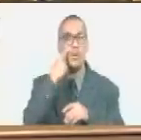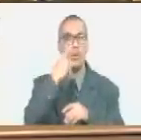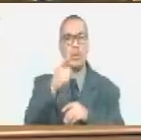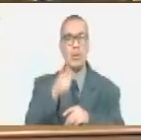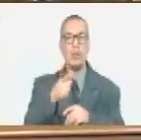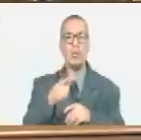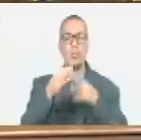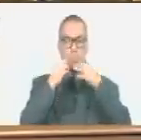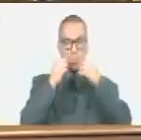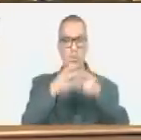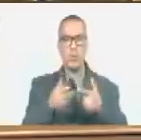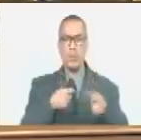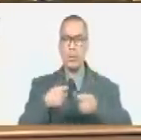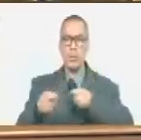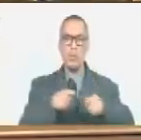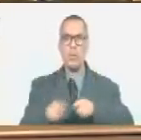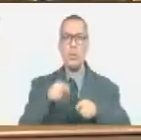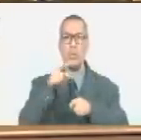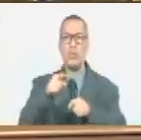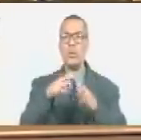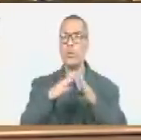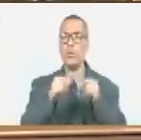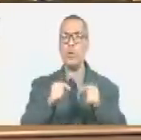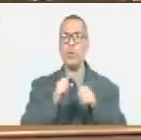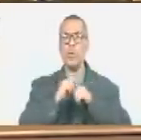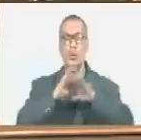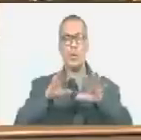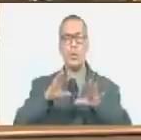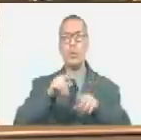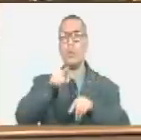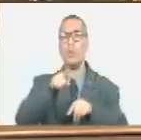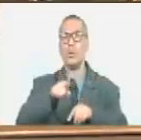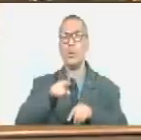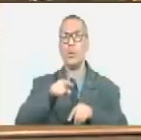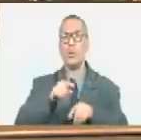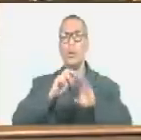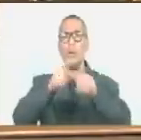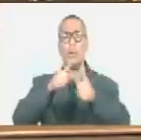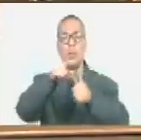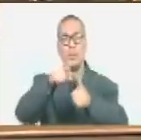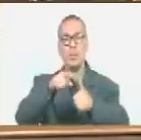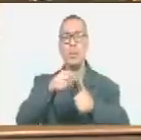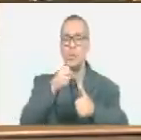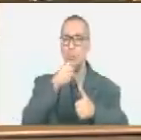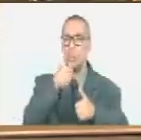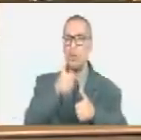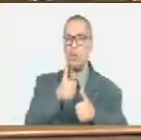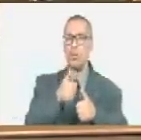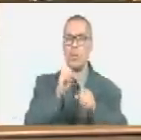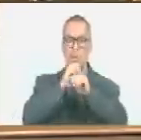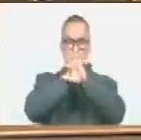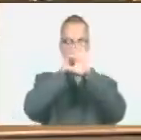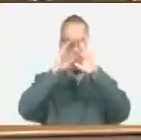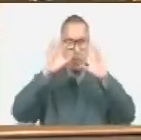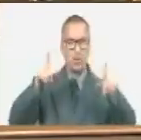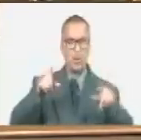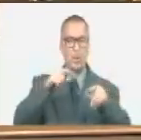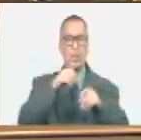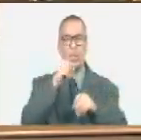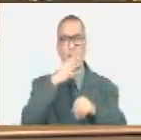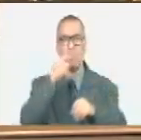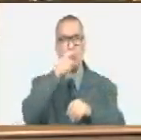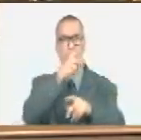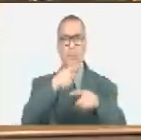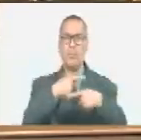la correcta administración de todos los bienes, de acuerdo con los principios de eficiencia y transparencia de la función